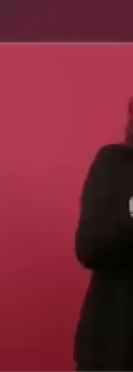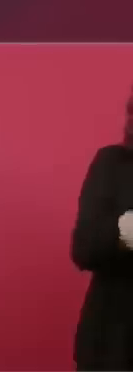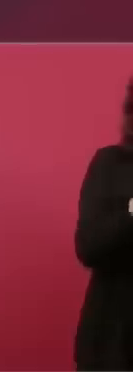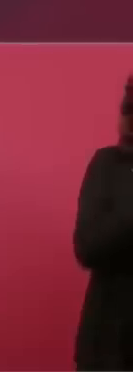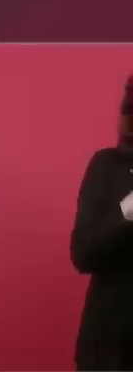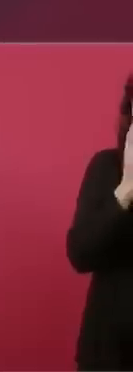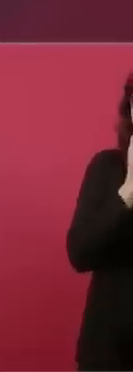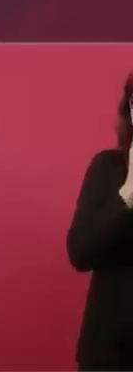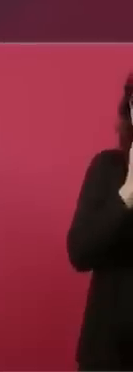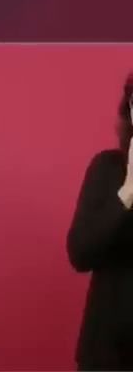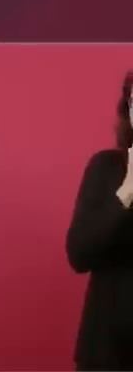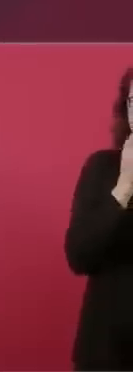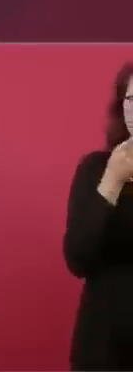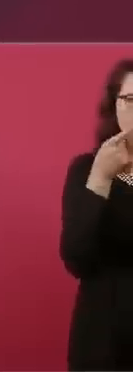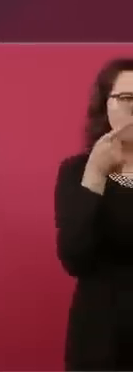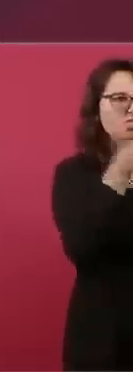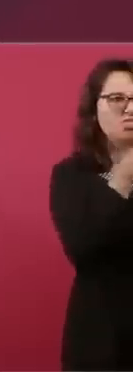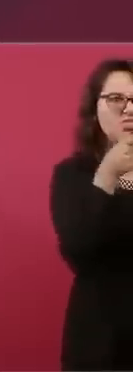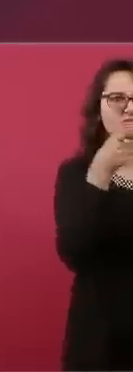Especialistas en guerra sucia.